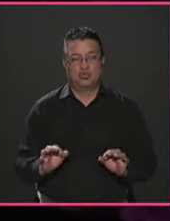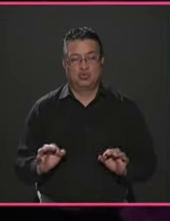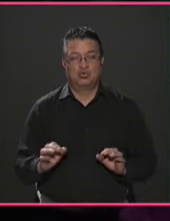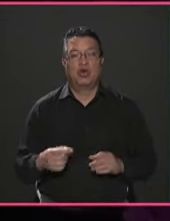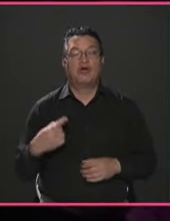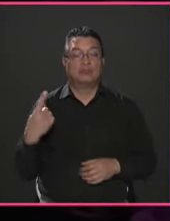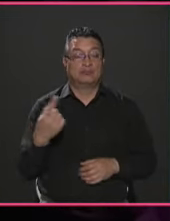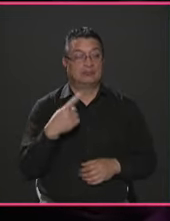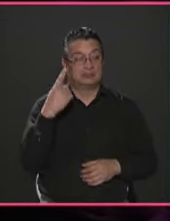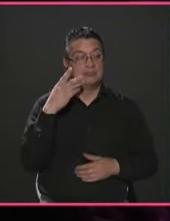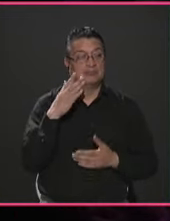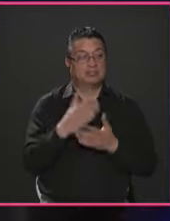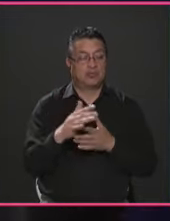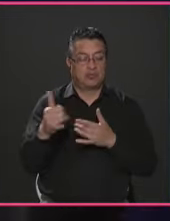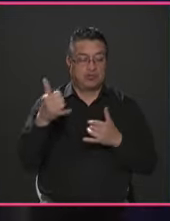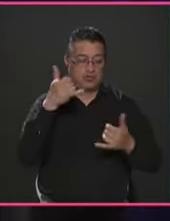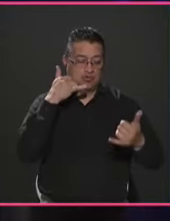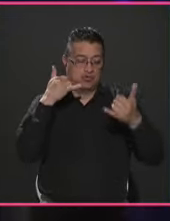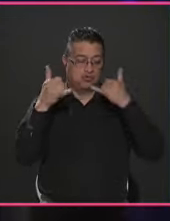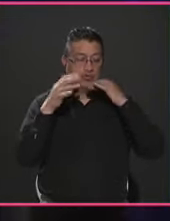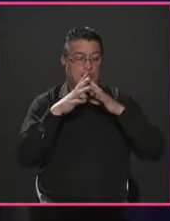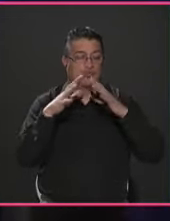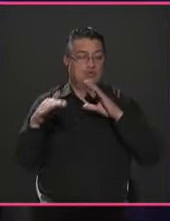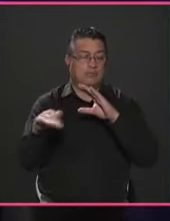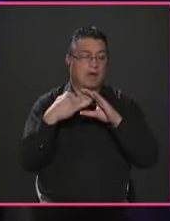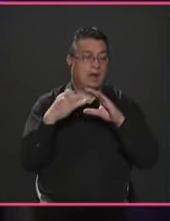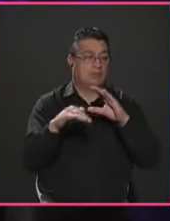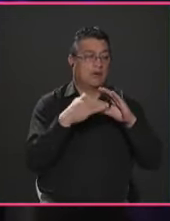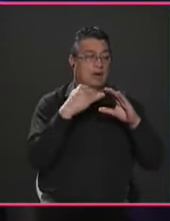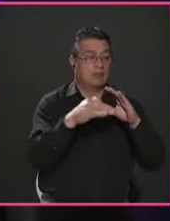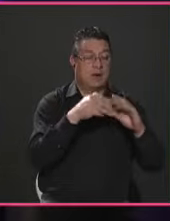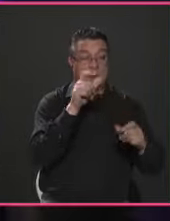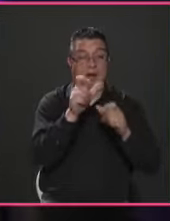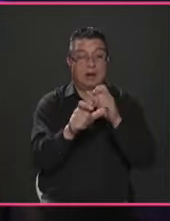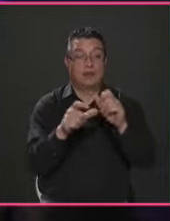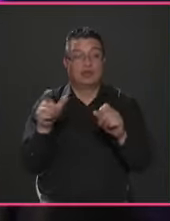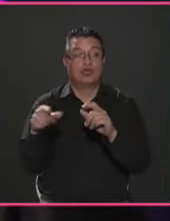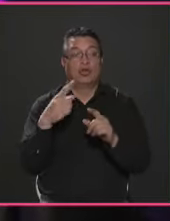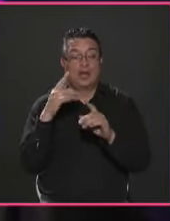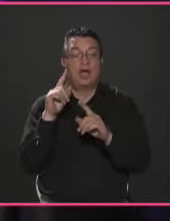recibimos numerosas llamadas emails de todos los